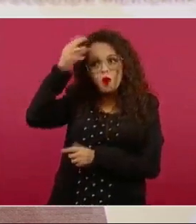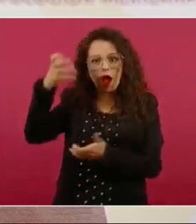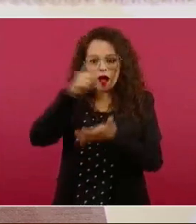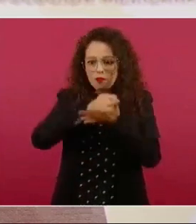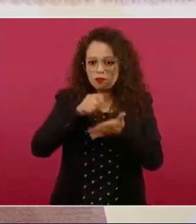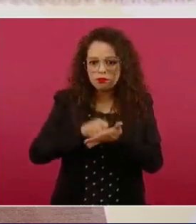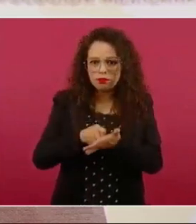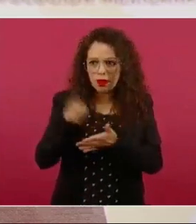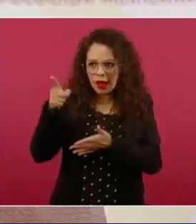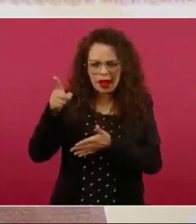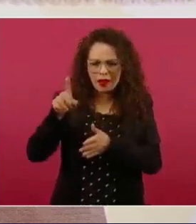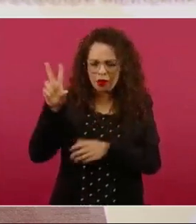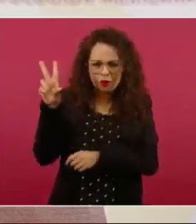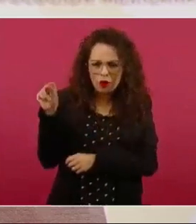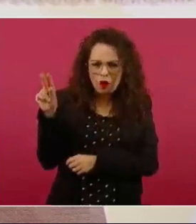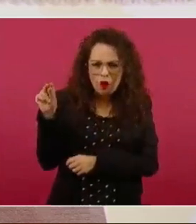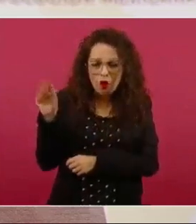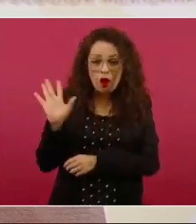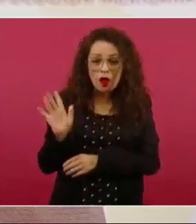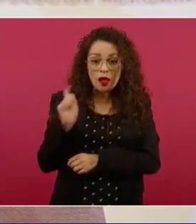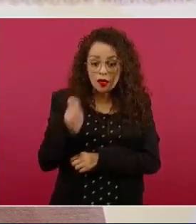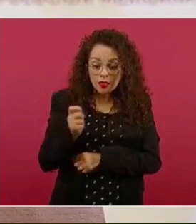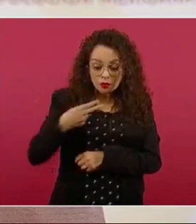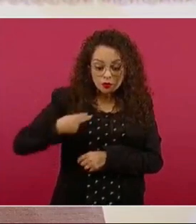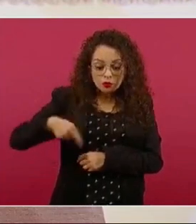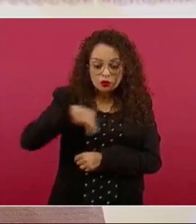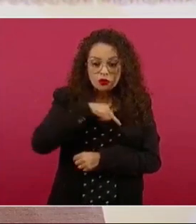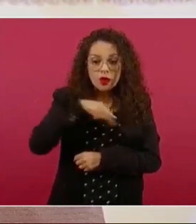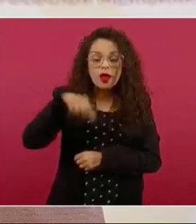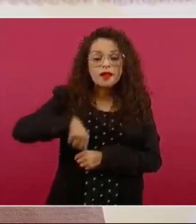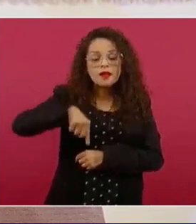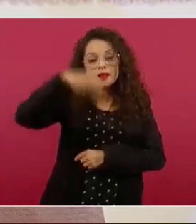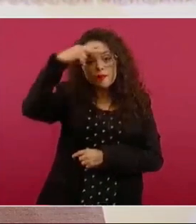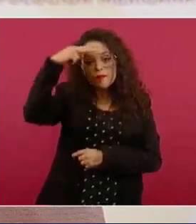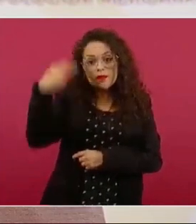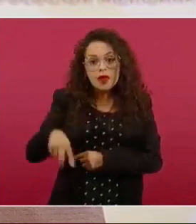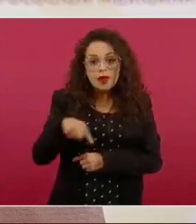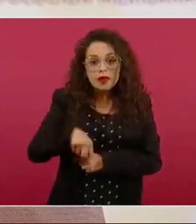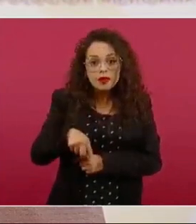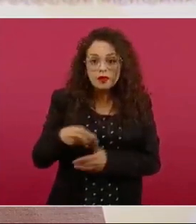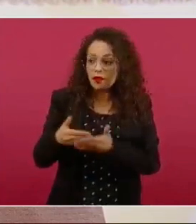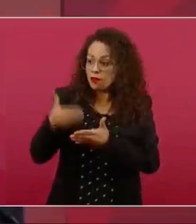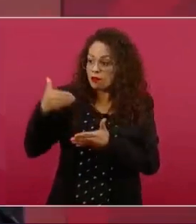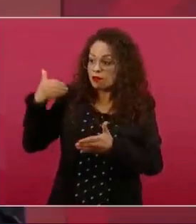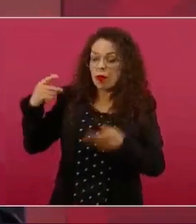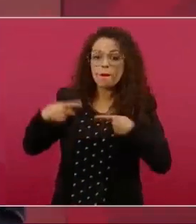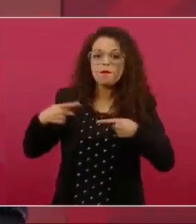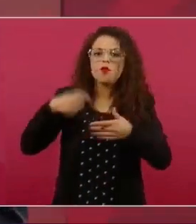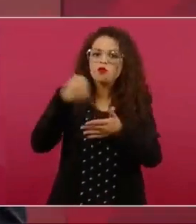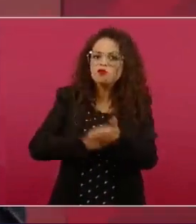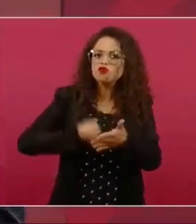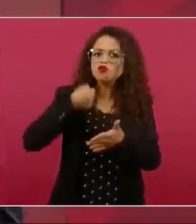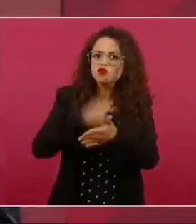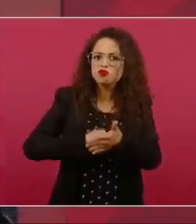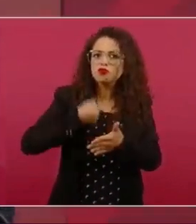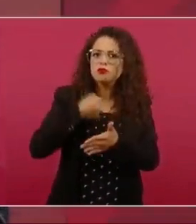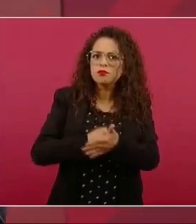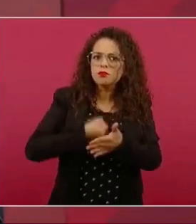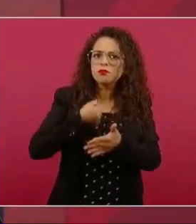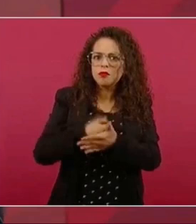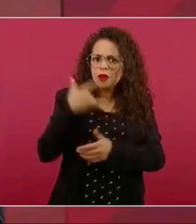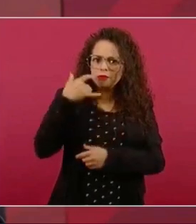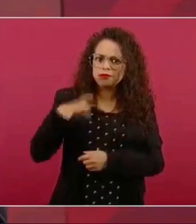no, de nuestros próceres, que no tenemos que